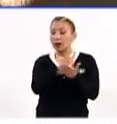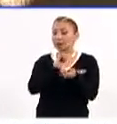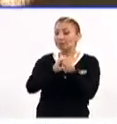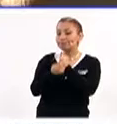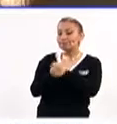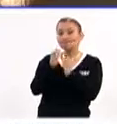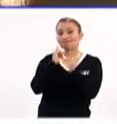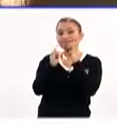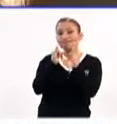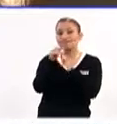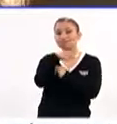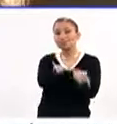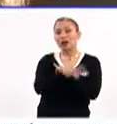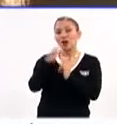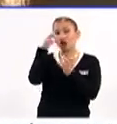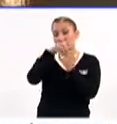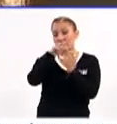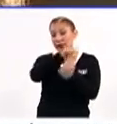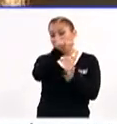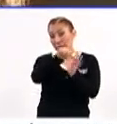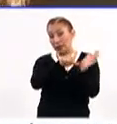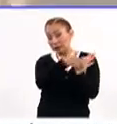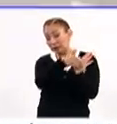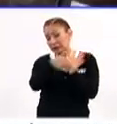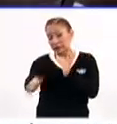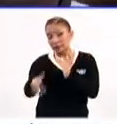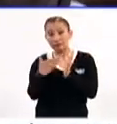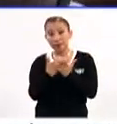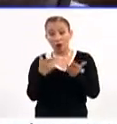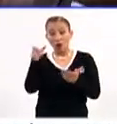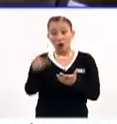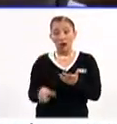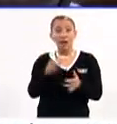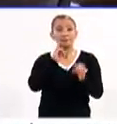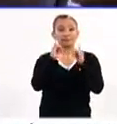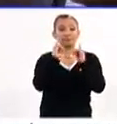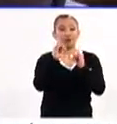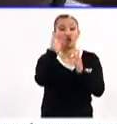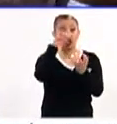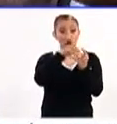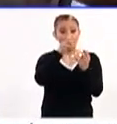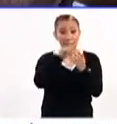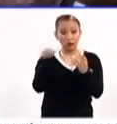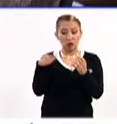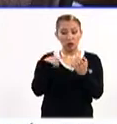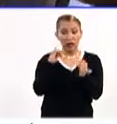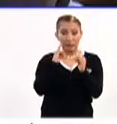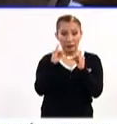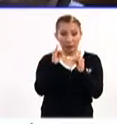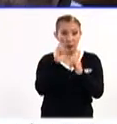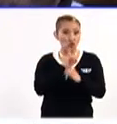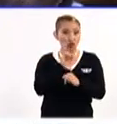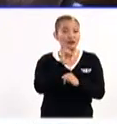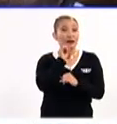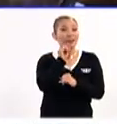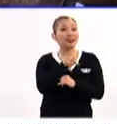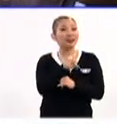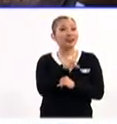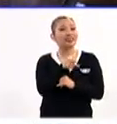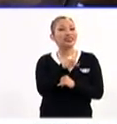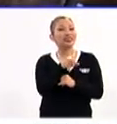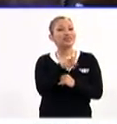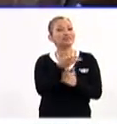Cortés. Y a lo largo de los siguientes meses, no solo se convirtió en la traductora de Cortés, es decir, en una intérprete,